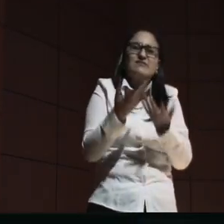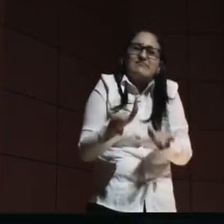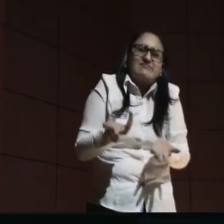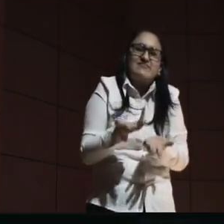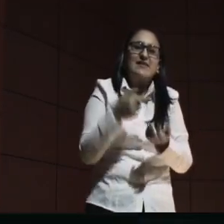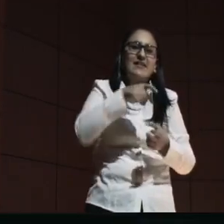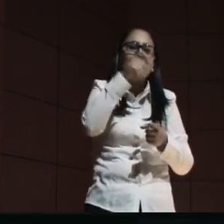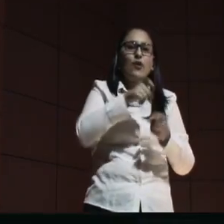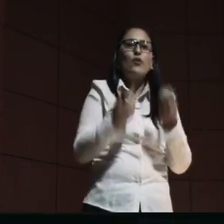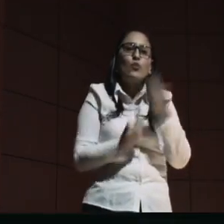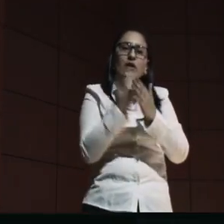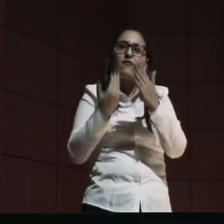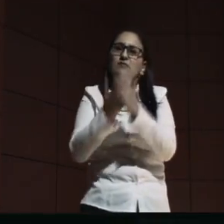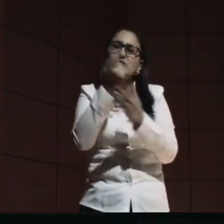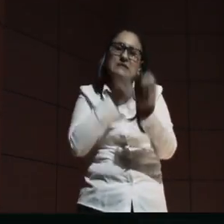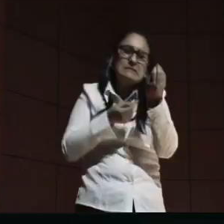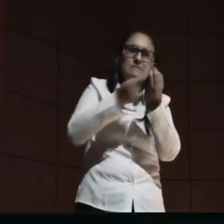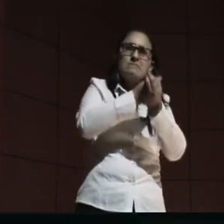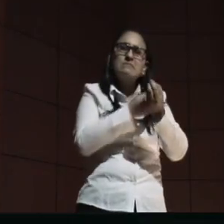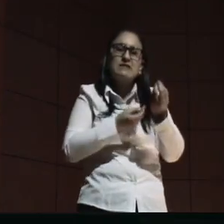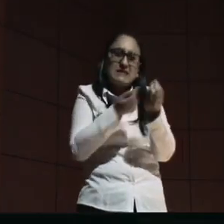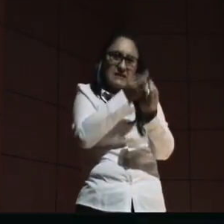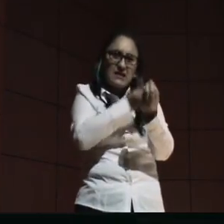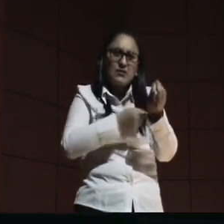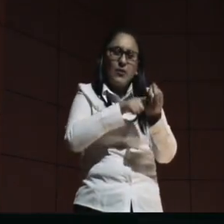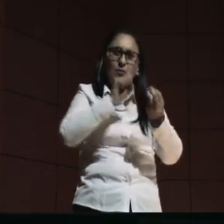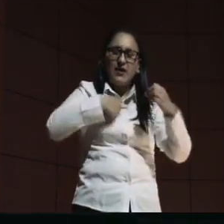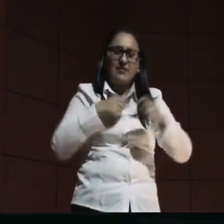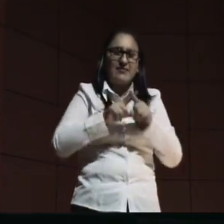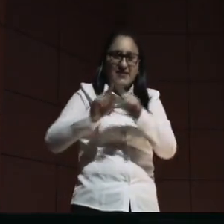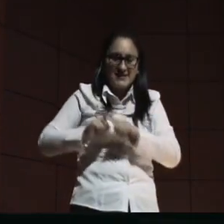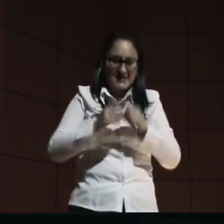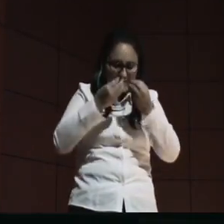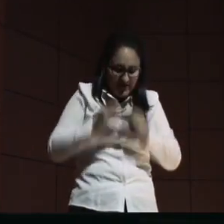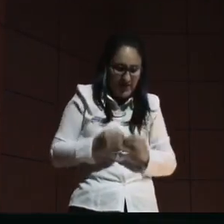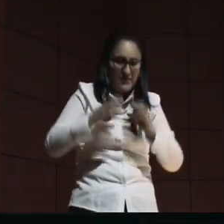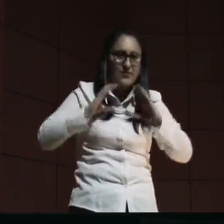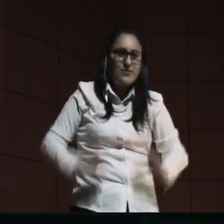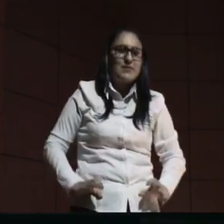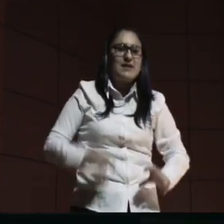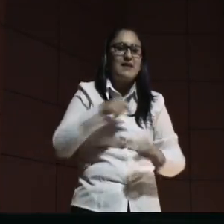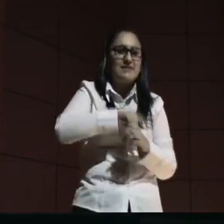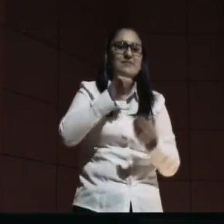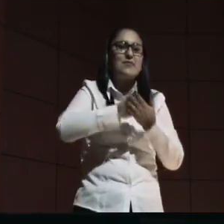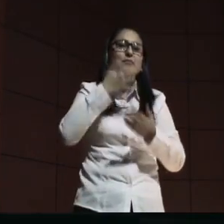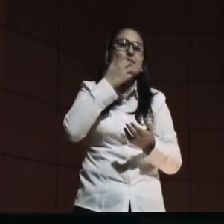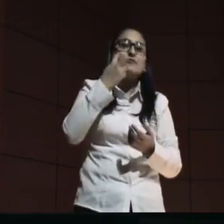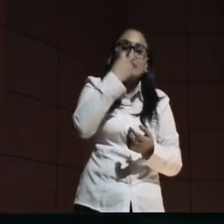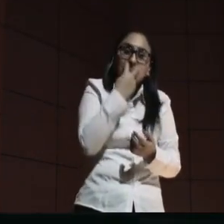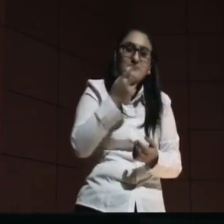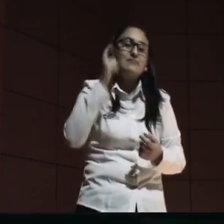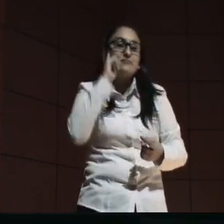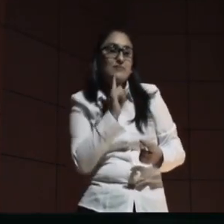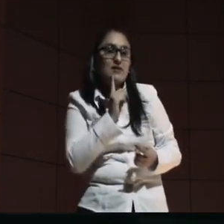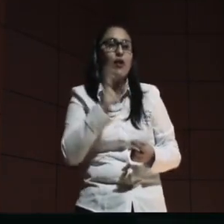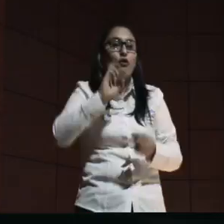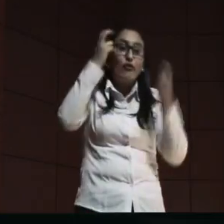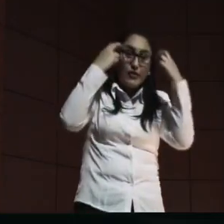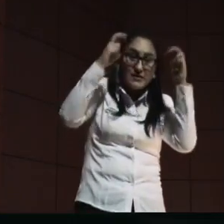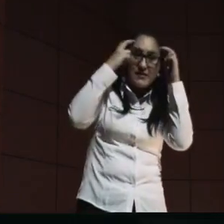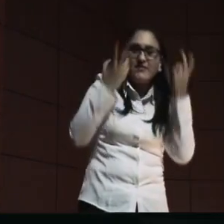a pensar en nuevos diseños para que personas con otros tipos de corporeidades, tales como la ceguera, sordera o